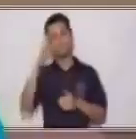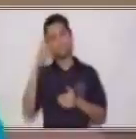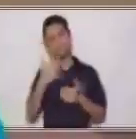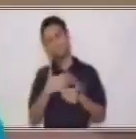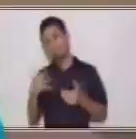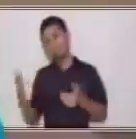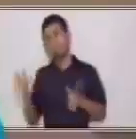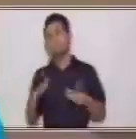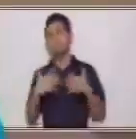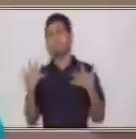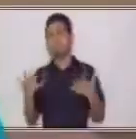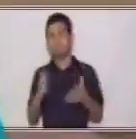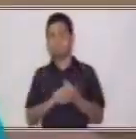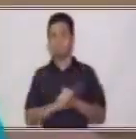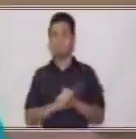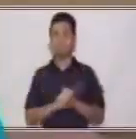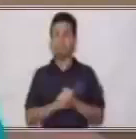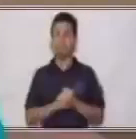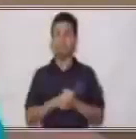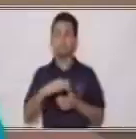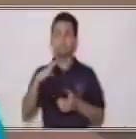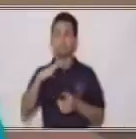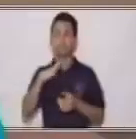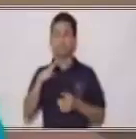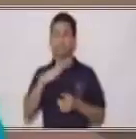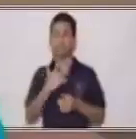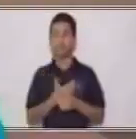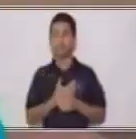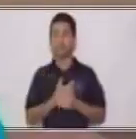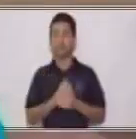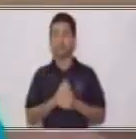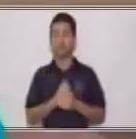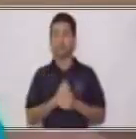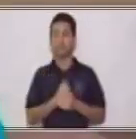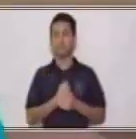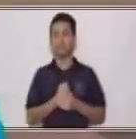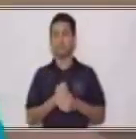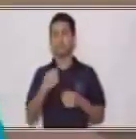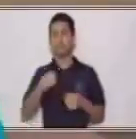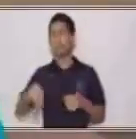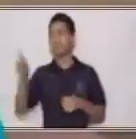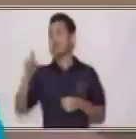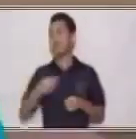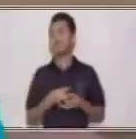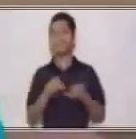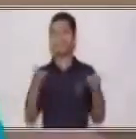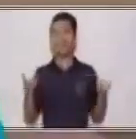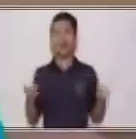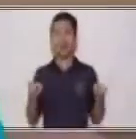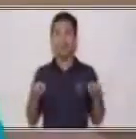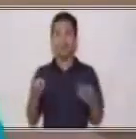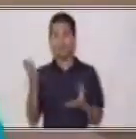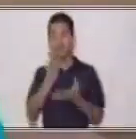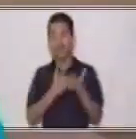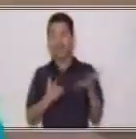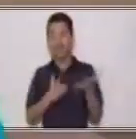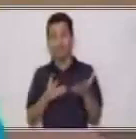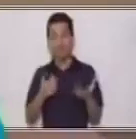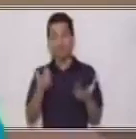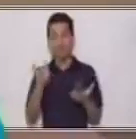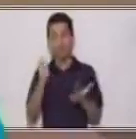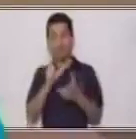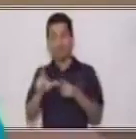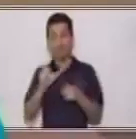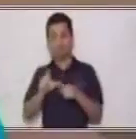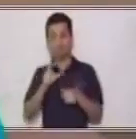algunos conocimientos previos que tenemos cuando vamos al mercado a comprar algunos productos.